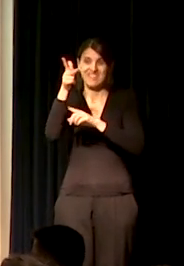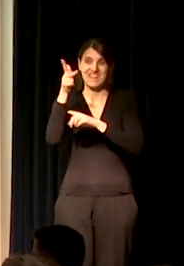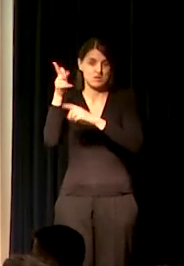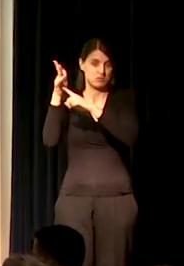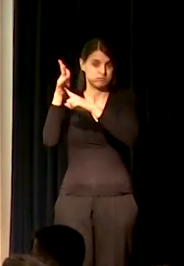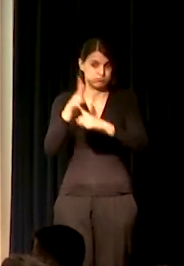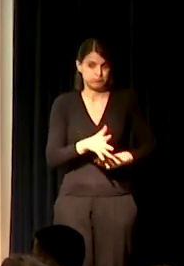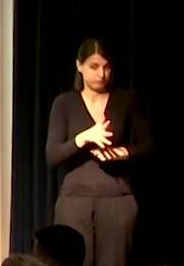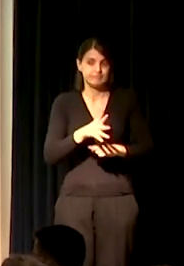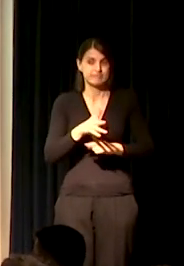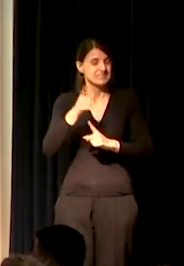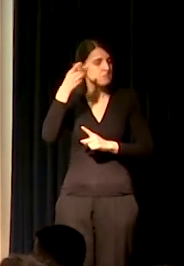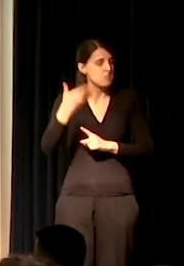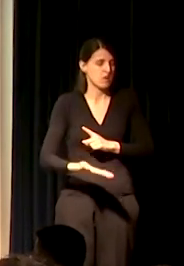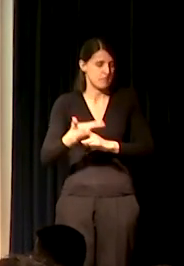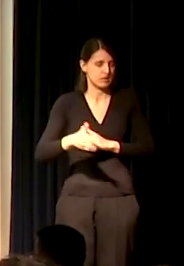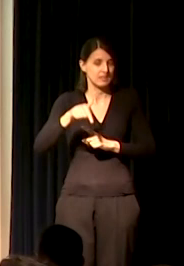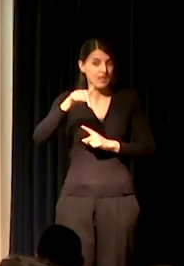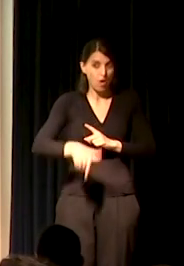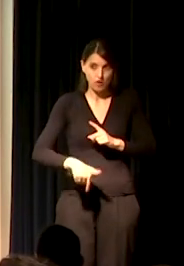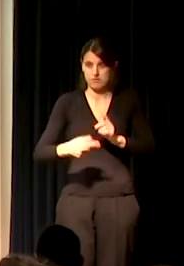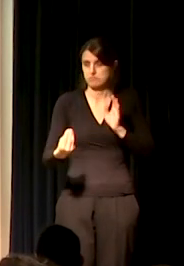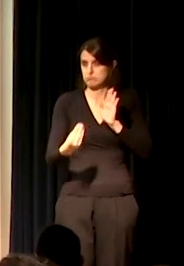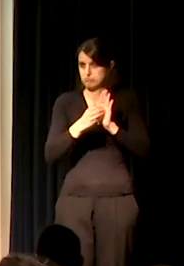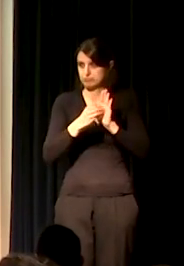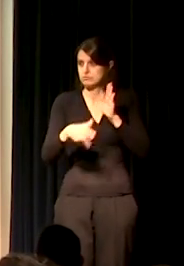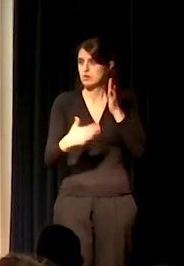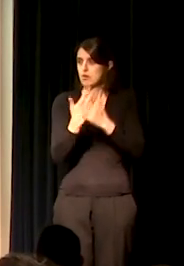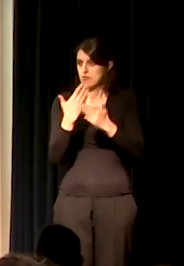cual pensábamos que era importante justo en este momento hacer